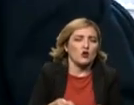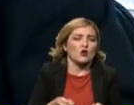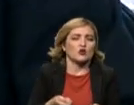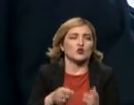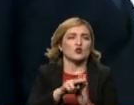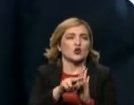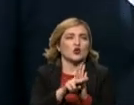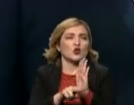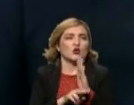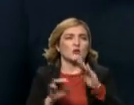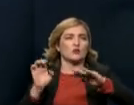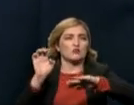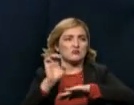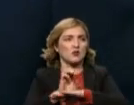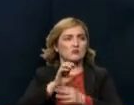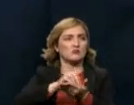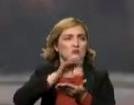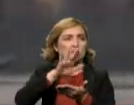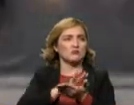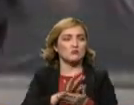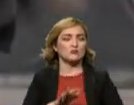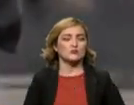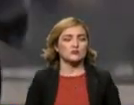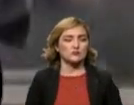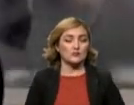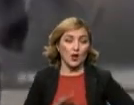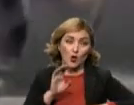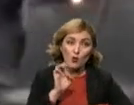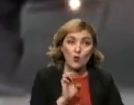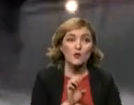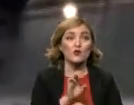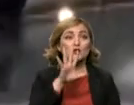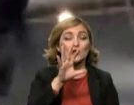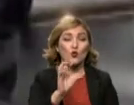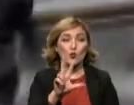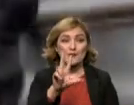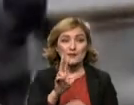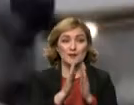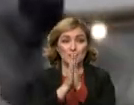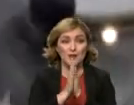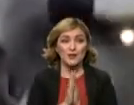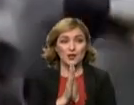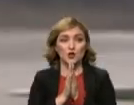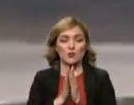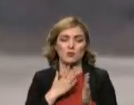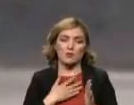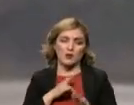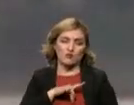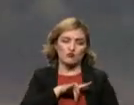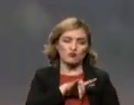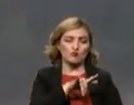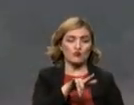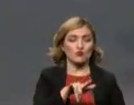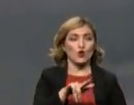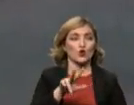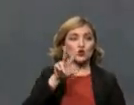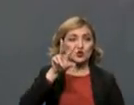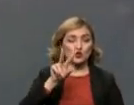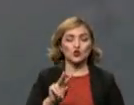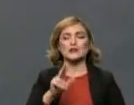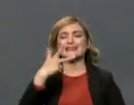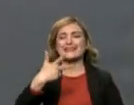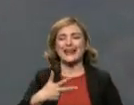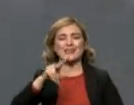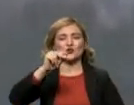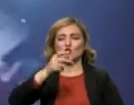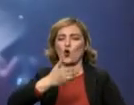las normas ecuatorianas vigentes al efecto. Ecuador ha recibido 53 pedidos de sobrevuelo, solo 3 no han sido autorizados por